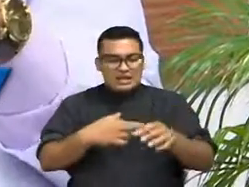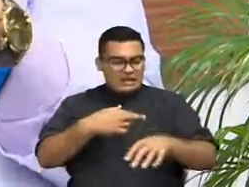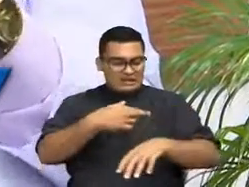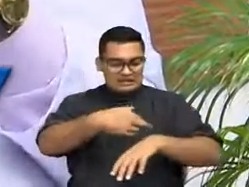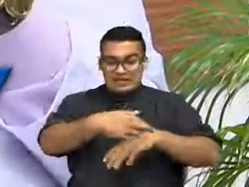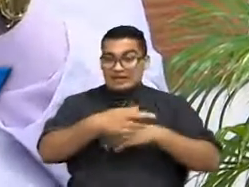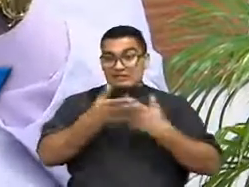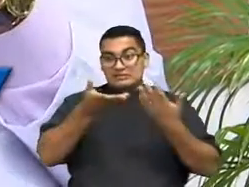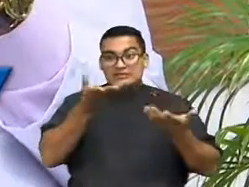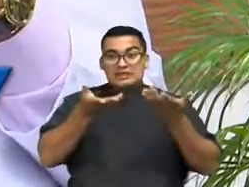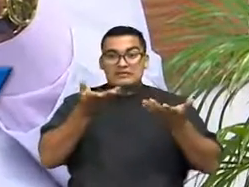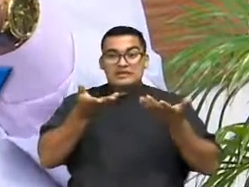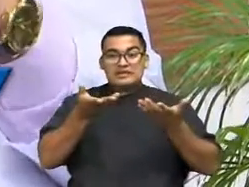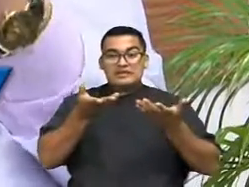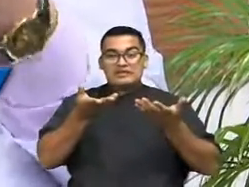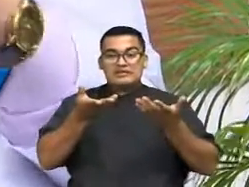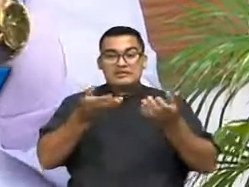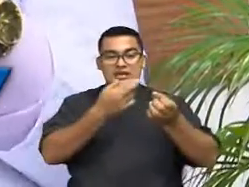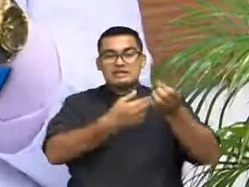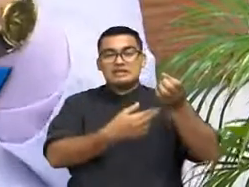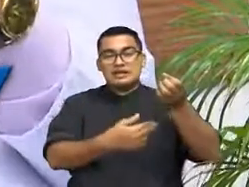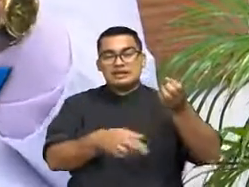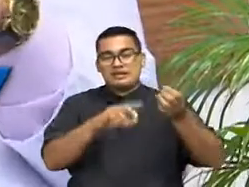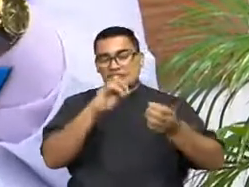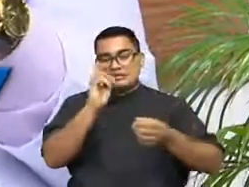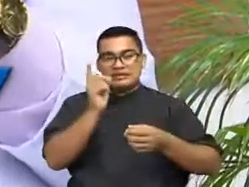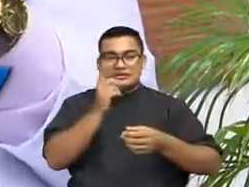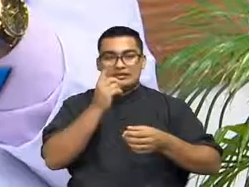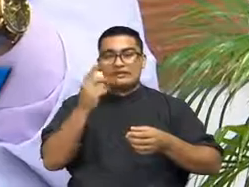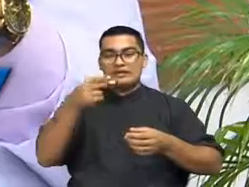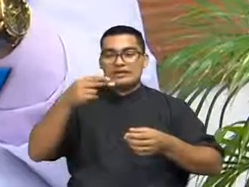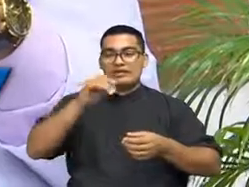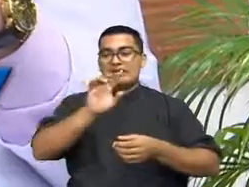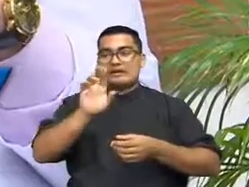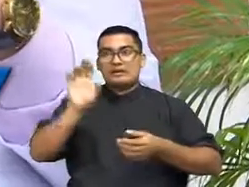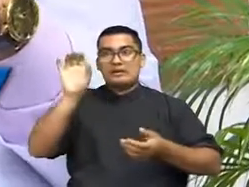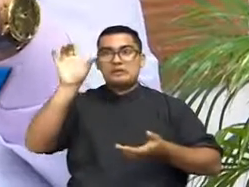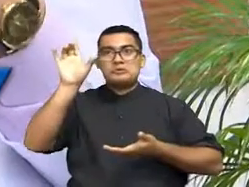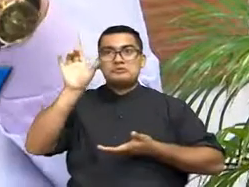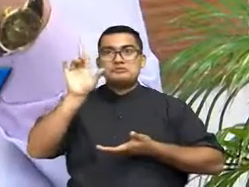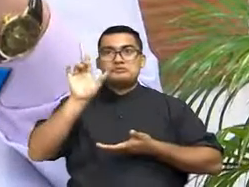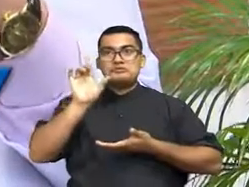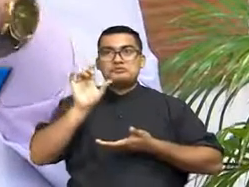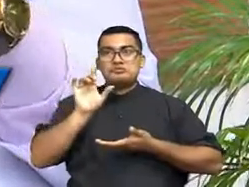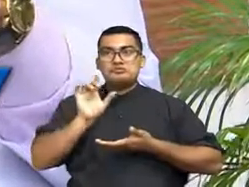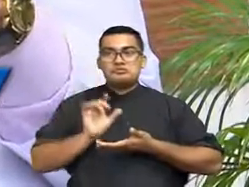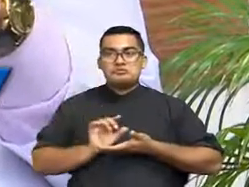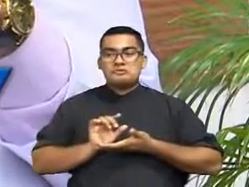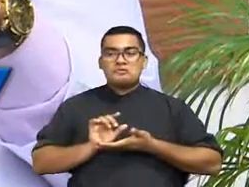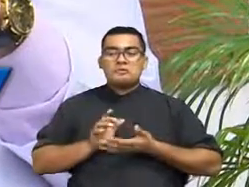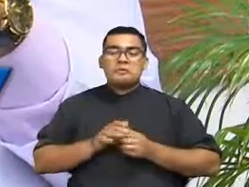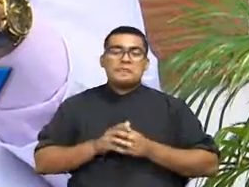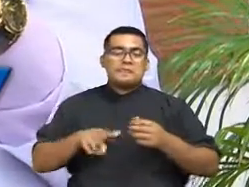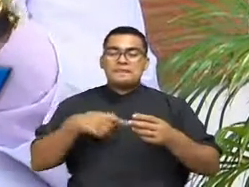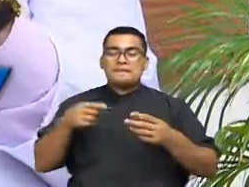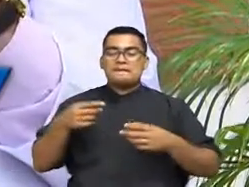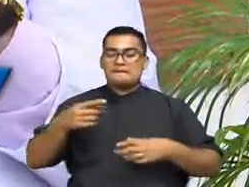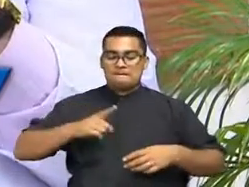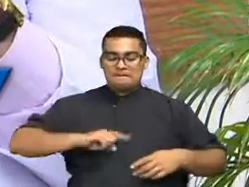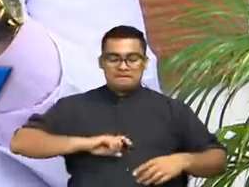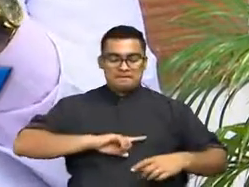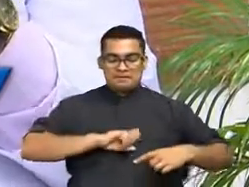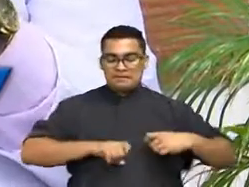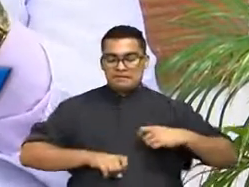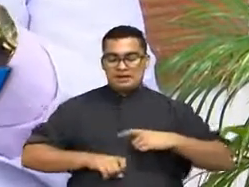importante, esos niños por pérdida de sangre llegan a tener anemia. También parasitosis, también enfermedades.